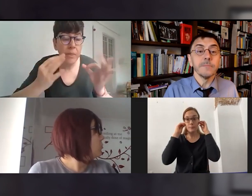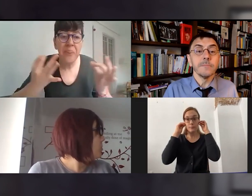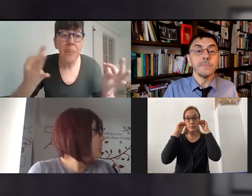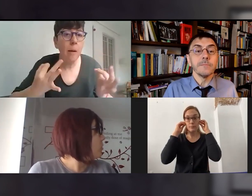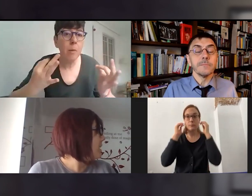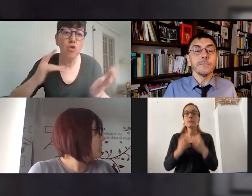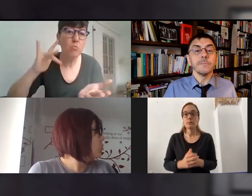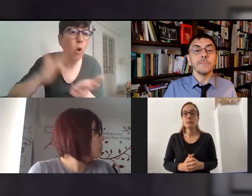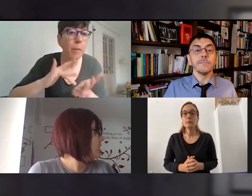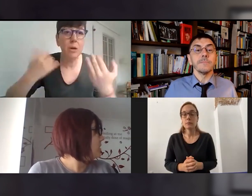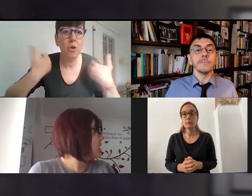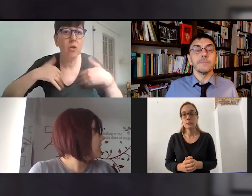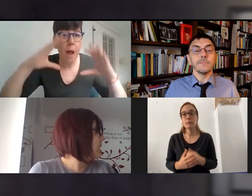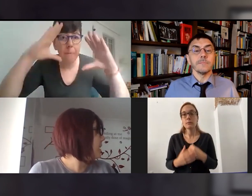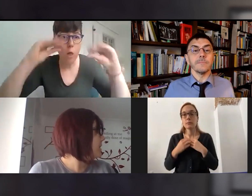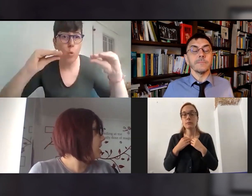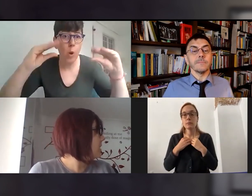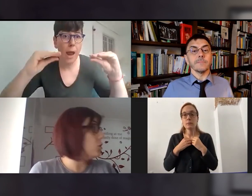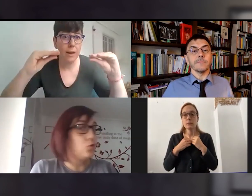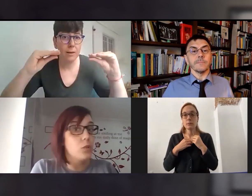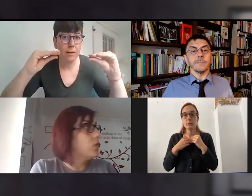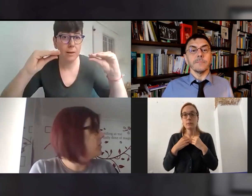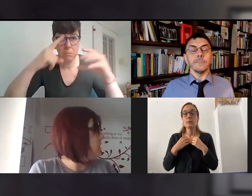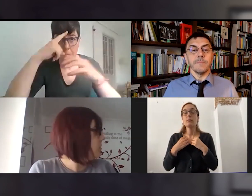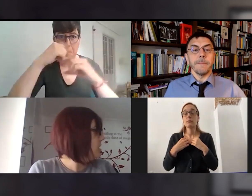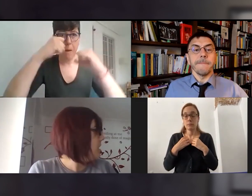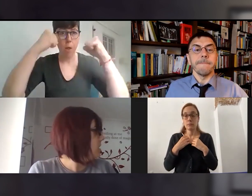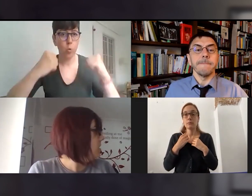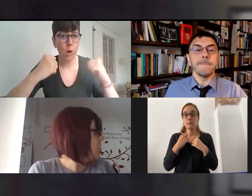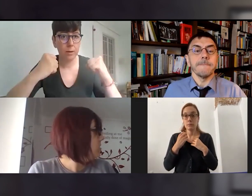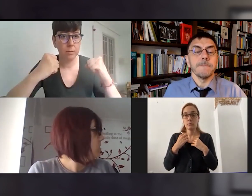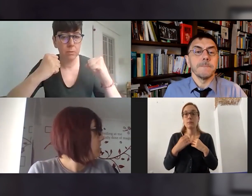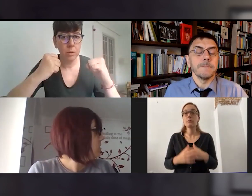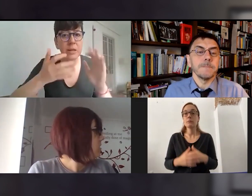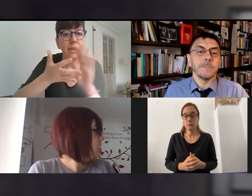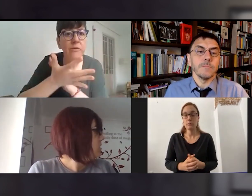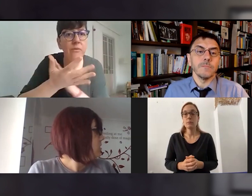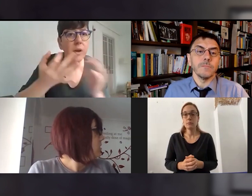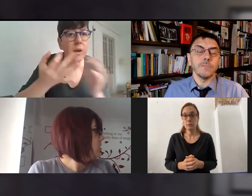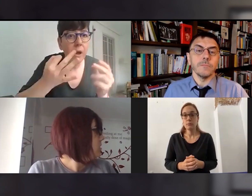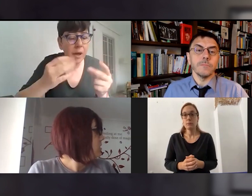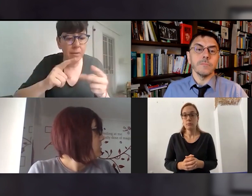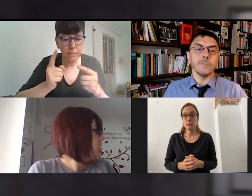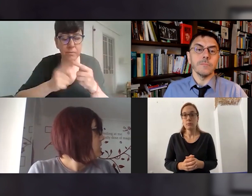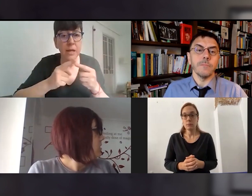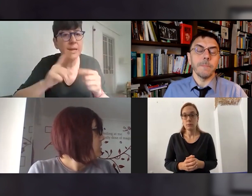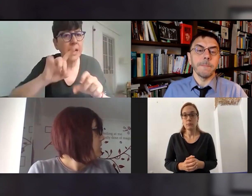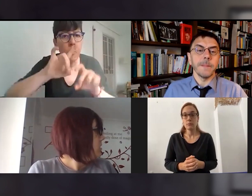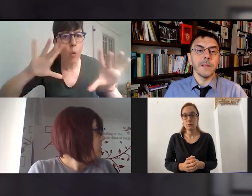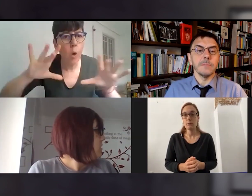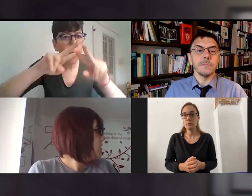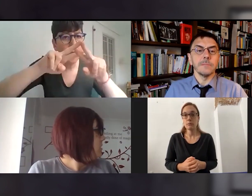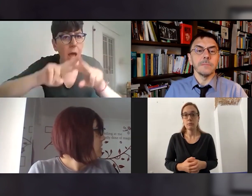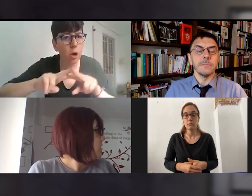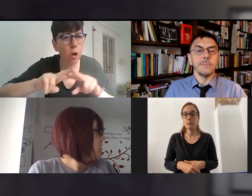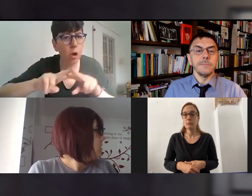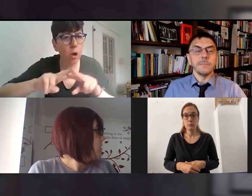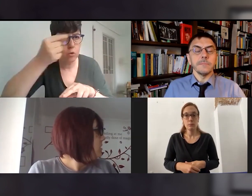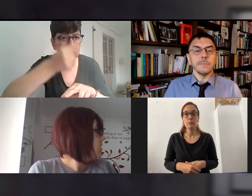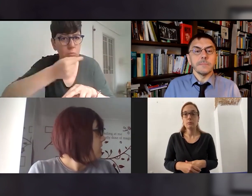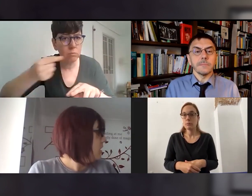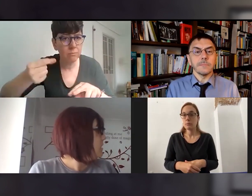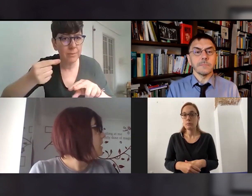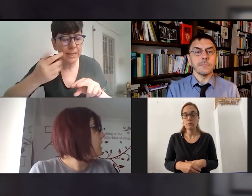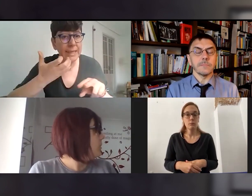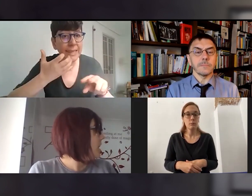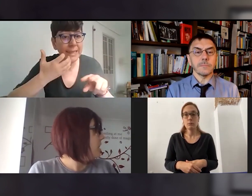Yo creo que está muy claro que debemos ya de una vez por todas madurar. Y esto significa que